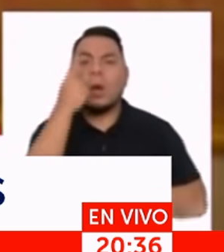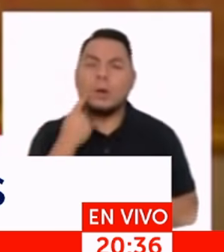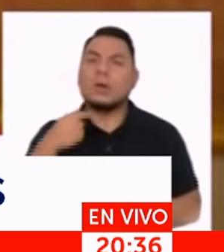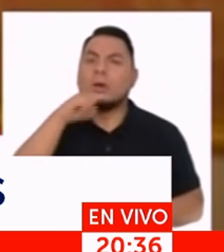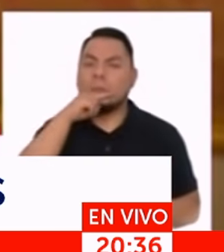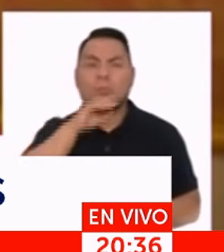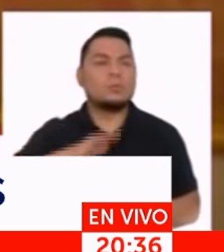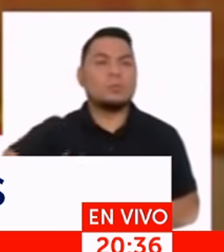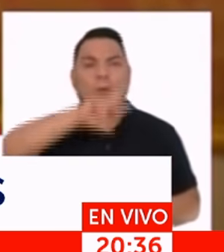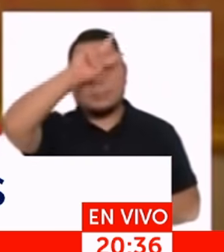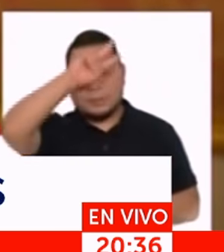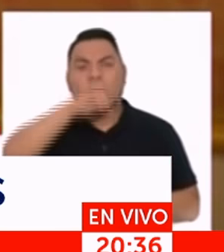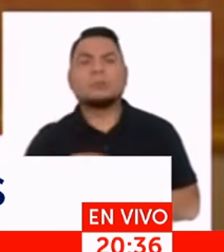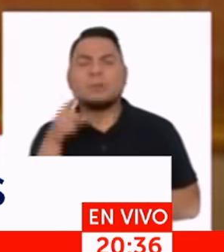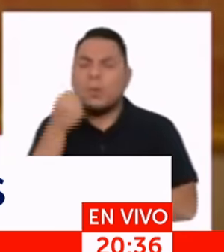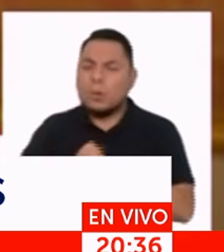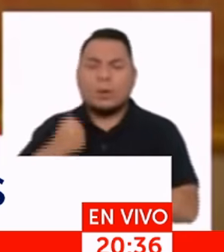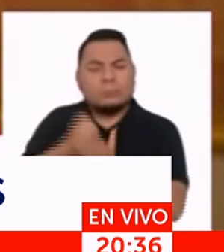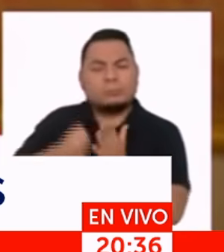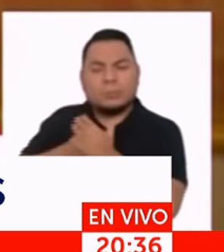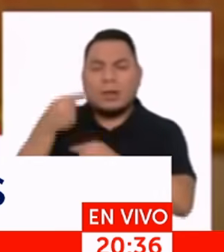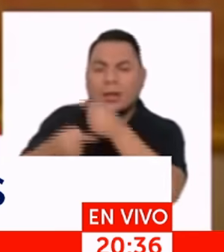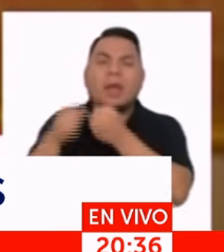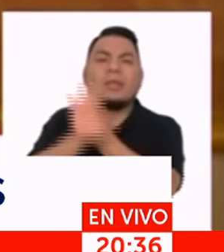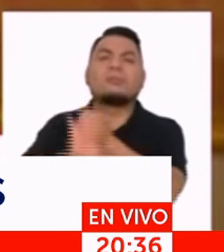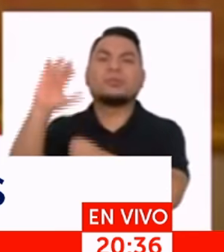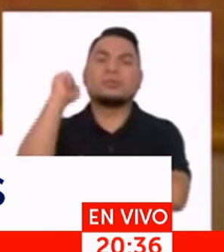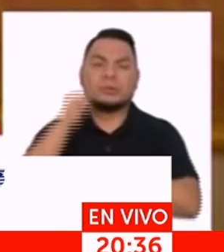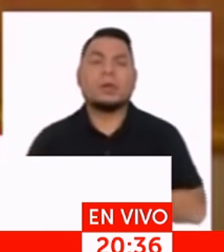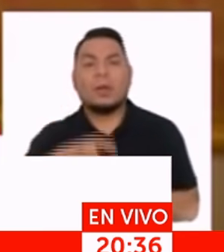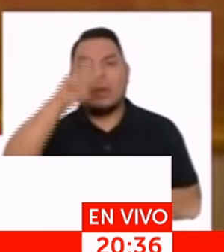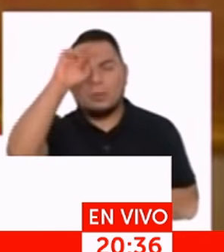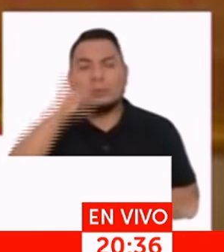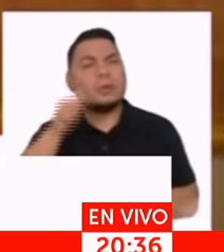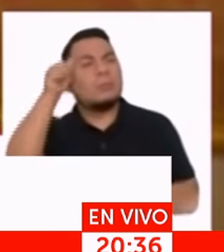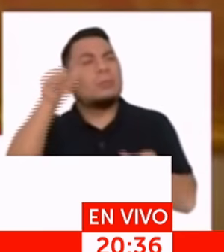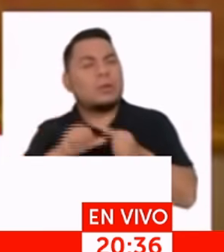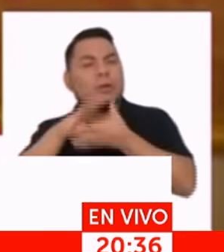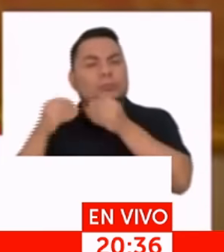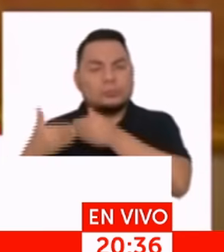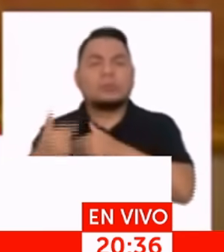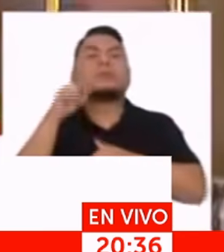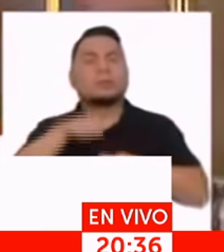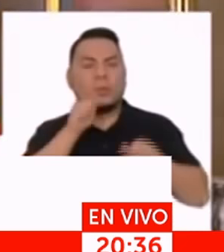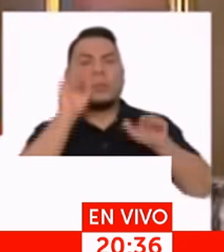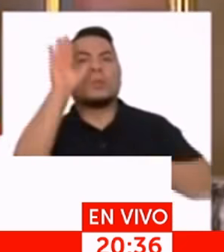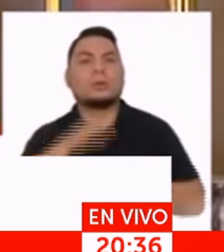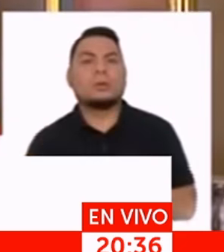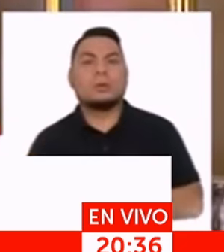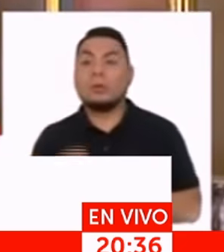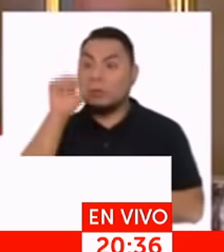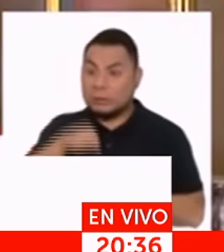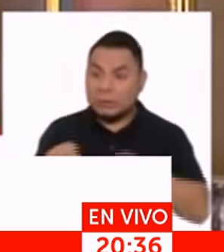hombres y mujeres de nuestra patria que luchan cada día en defensa de sus derechos, por un Perú con memoria histórica, sí juro. Si